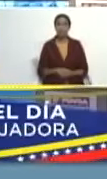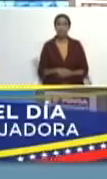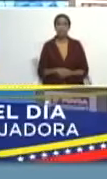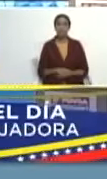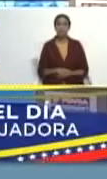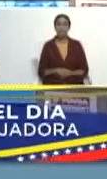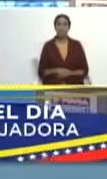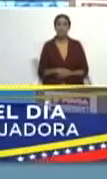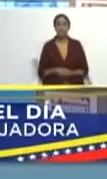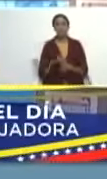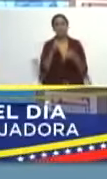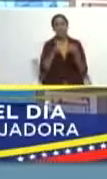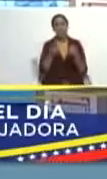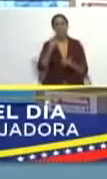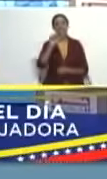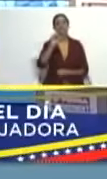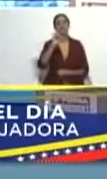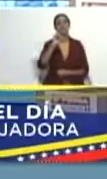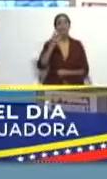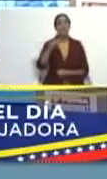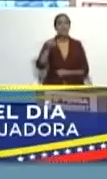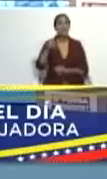Sicuy Yanes de Monaga,